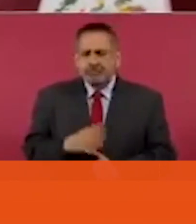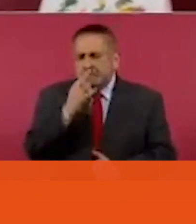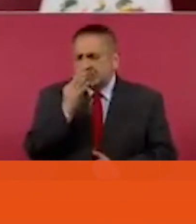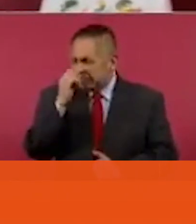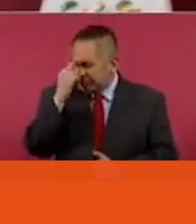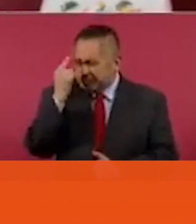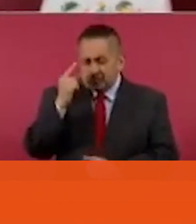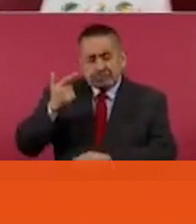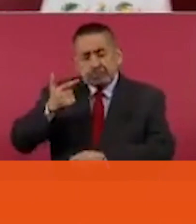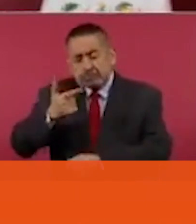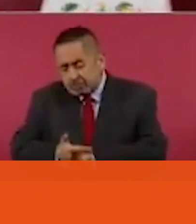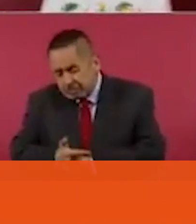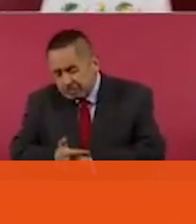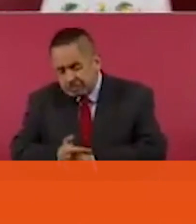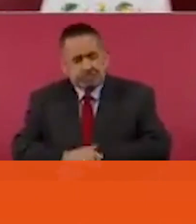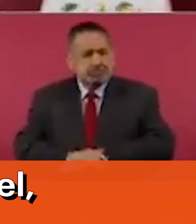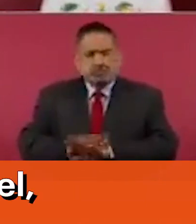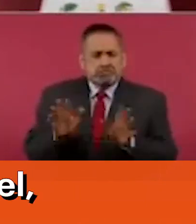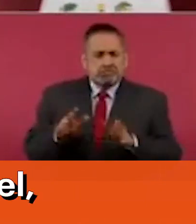sencillo